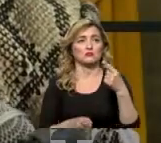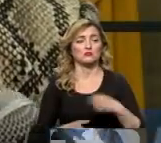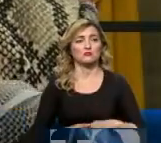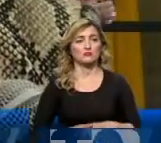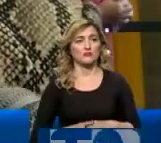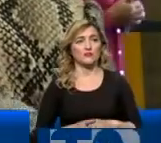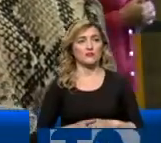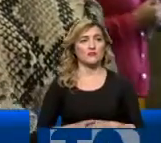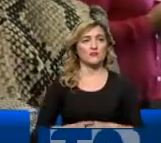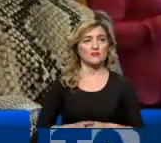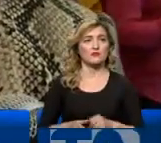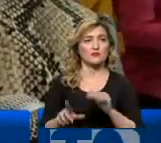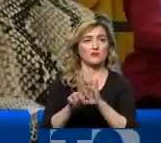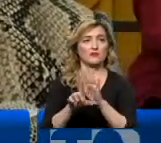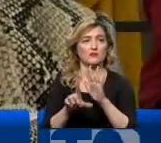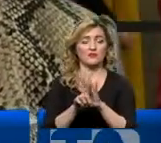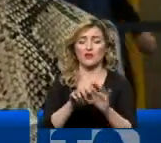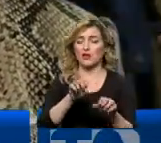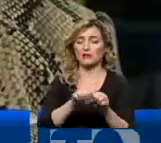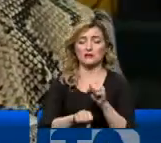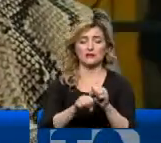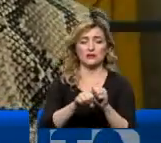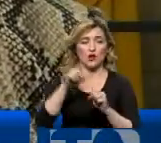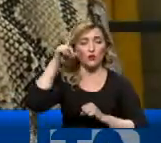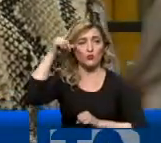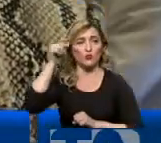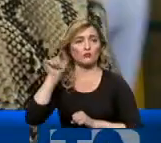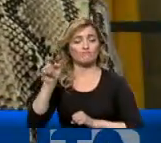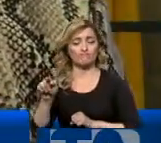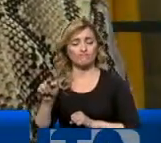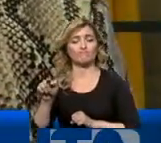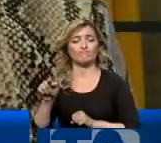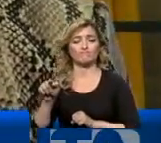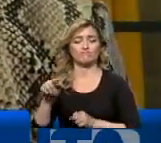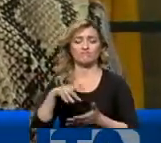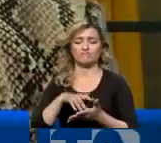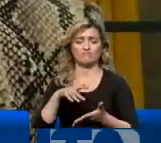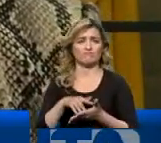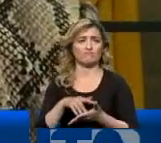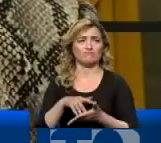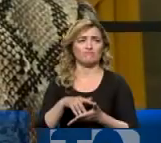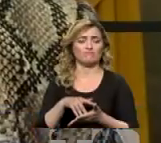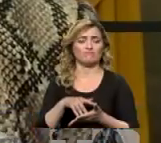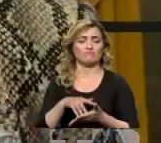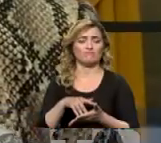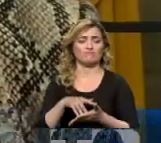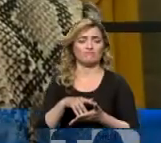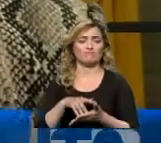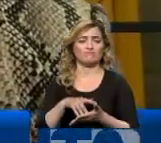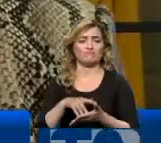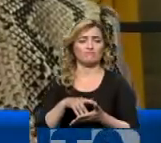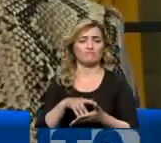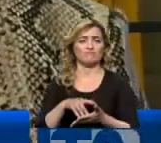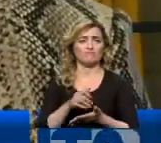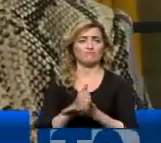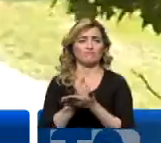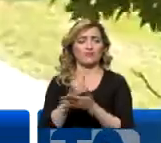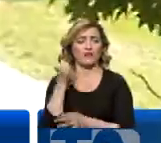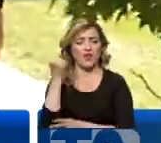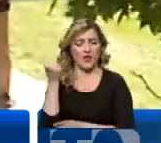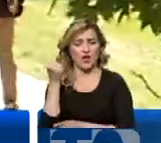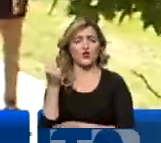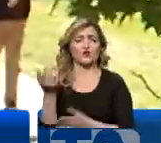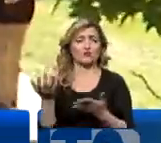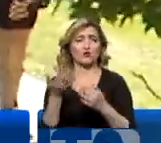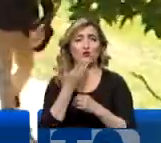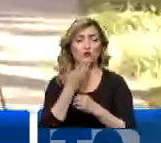cuál sería el marco legal para no perjudicar al Estado, pero tampoco para evitar que el estudiante no pueda ser beneficiario de este derecho.